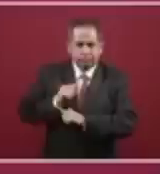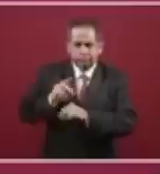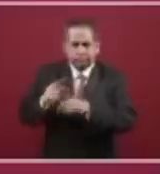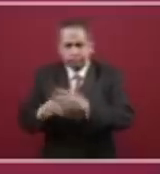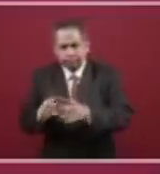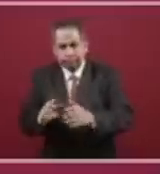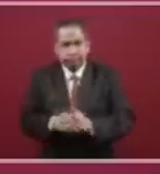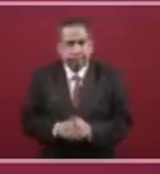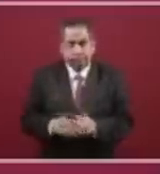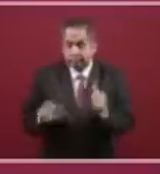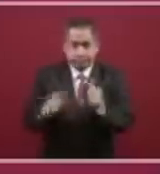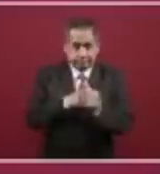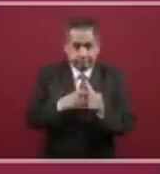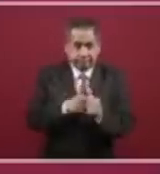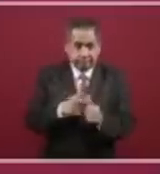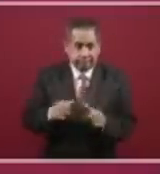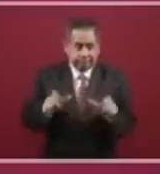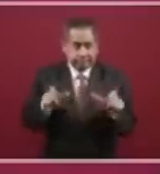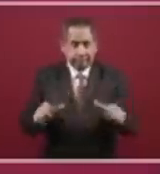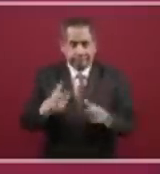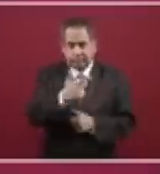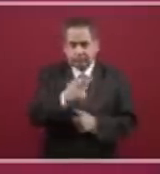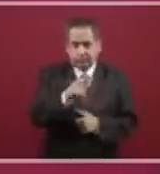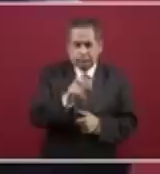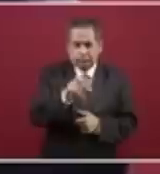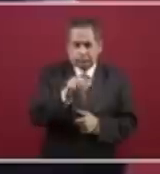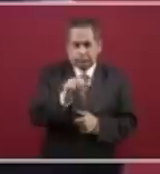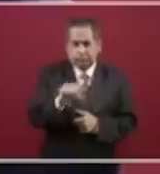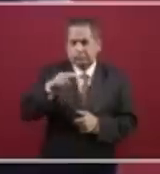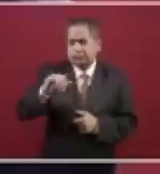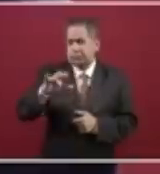primera que se establece